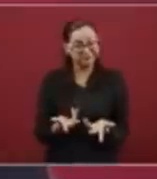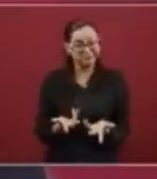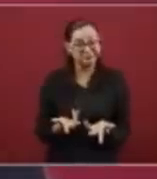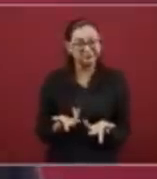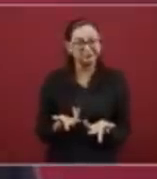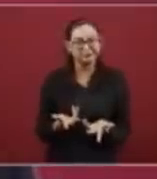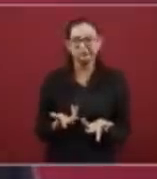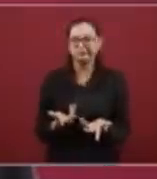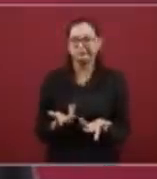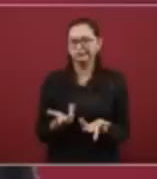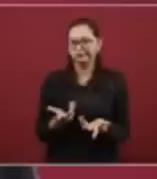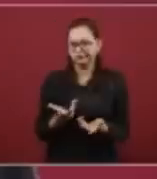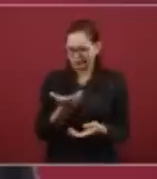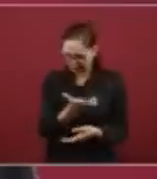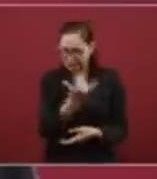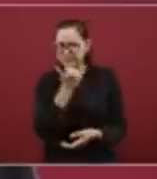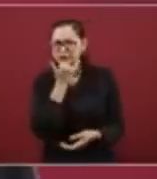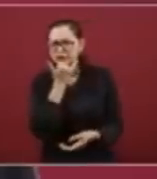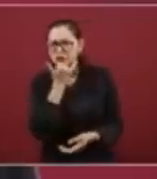perdonar eso?